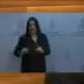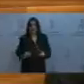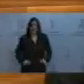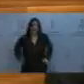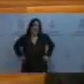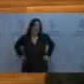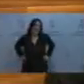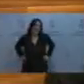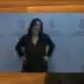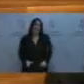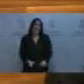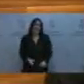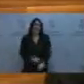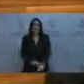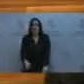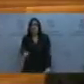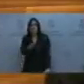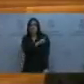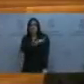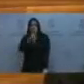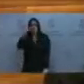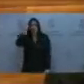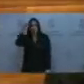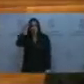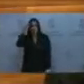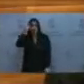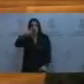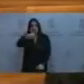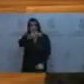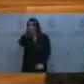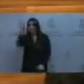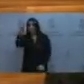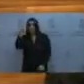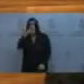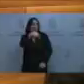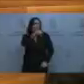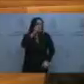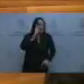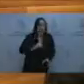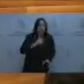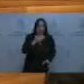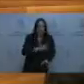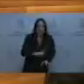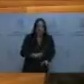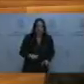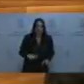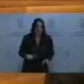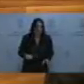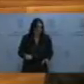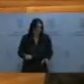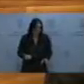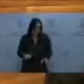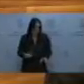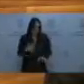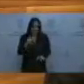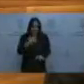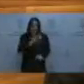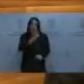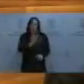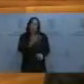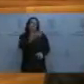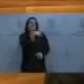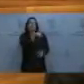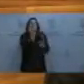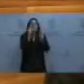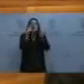despilfarros escandalosos que sabía todo el mundo menos ustedes. Pero sobre todo, además, es que da la sensación de que ustedes no se enteran lo